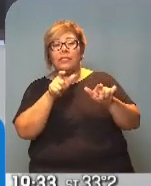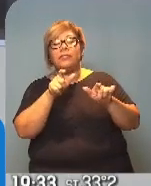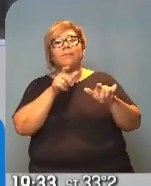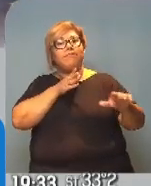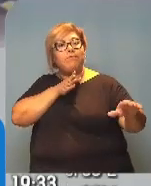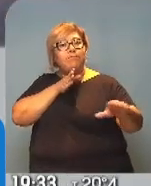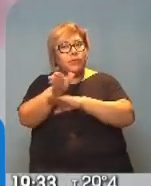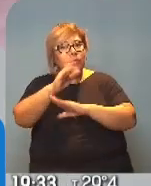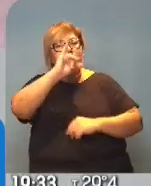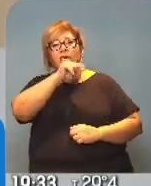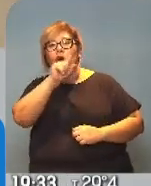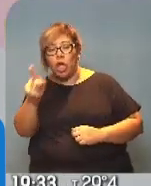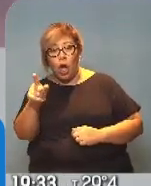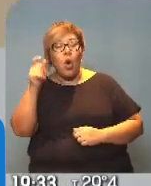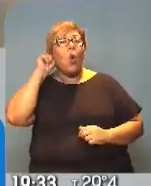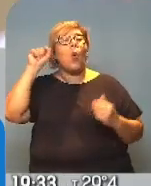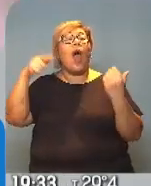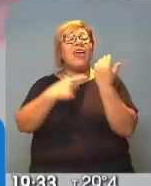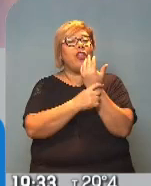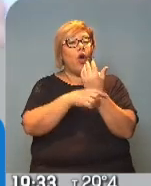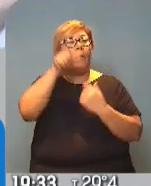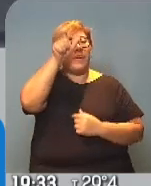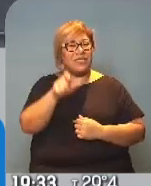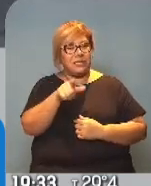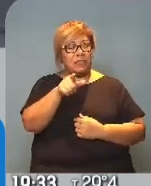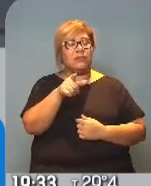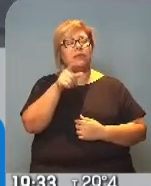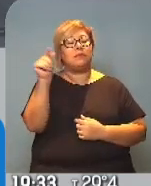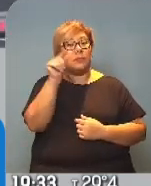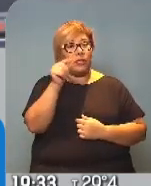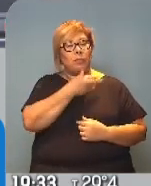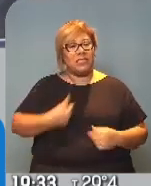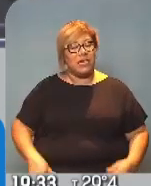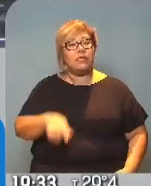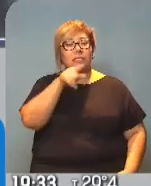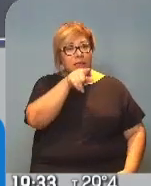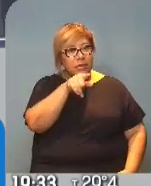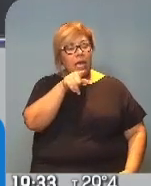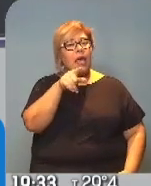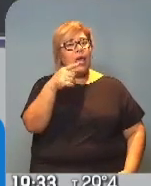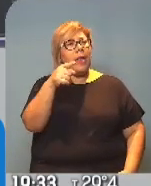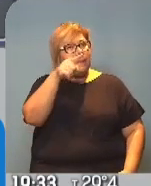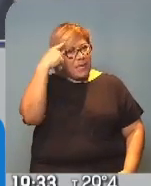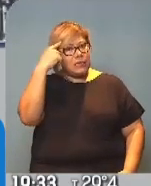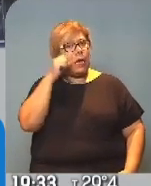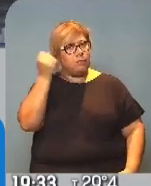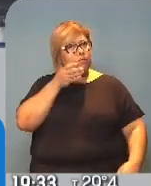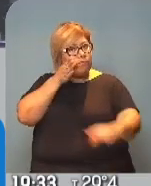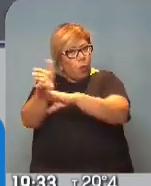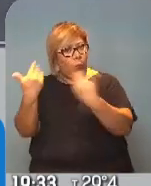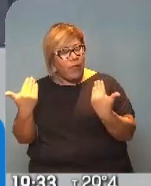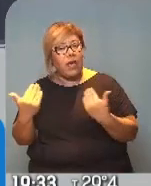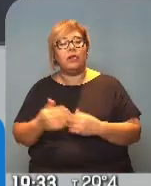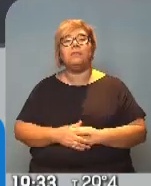ayuda humanitaria en las próximas horas, mañana? Pusieron 2 contenedores y un tanque